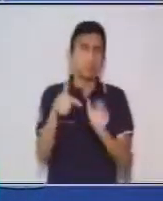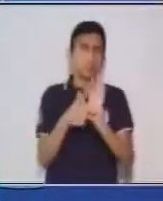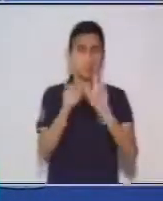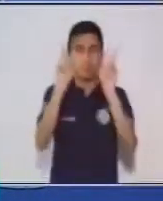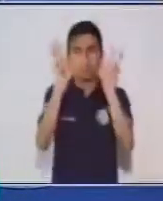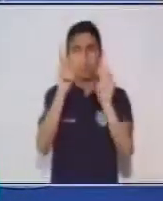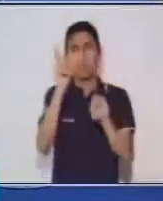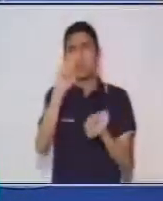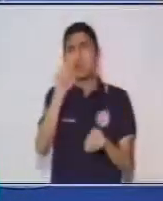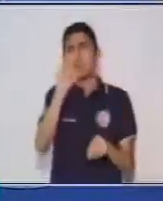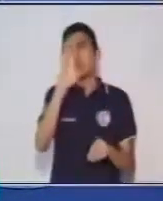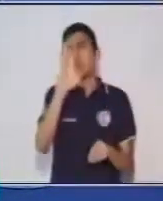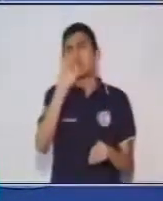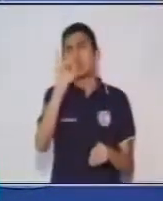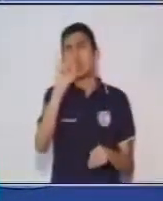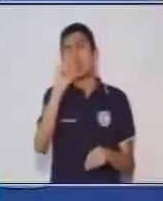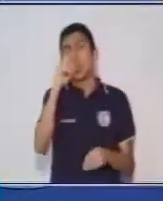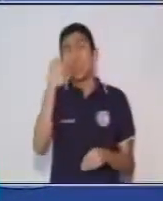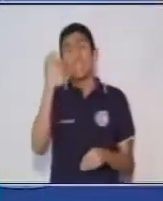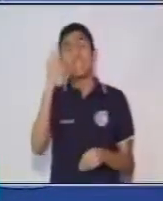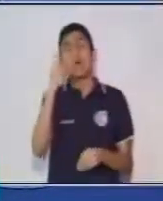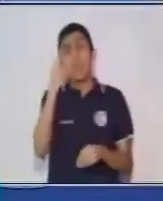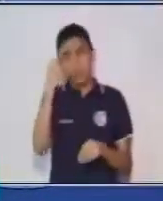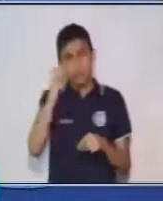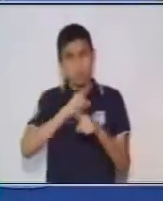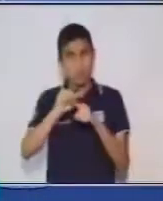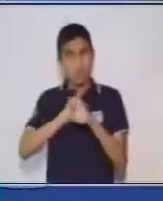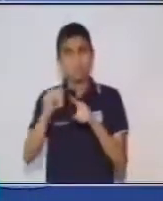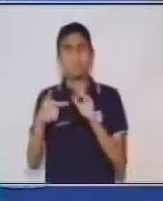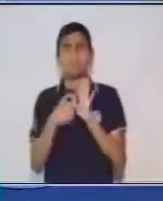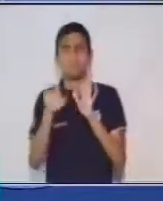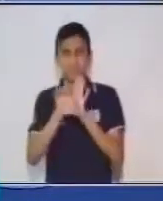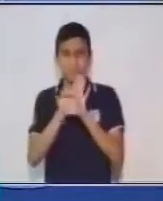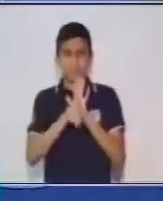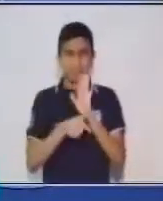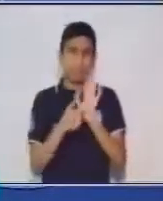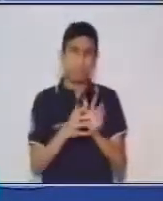del subjuntivo, para que ejercites esa parte. Y pongamos un ejemplo.